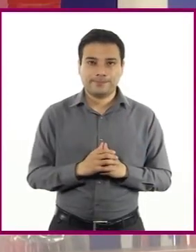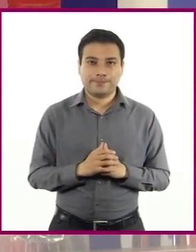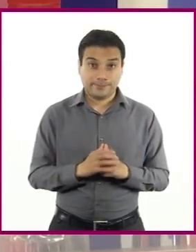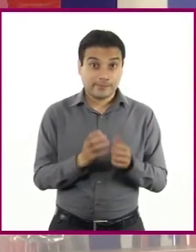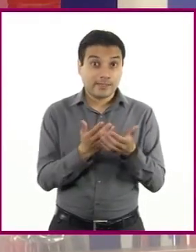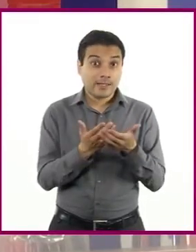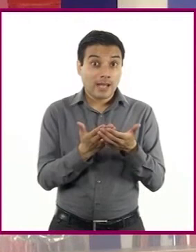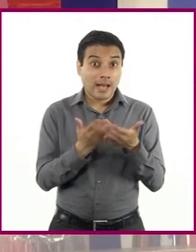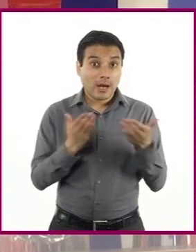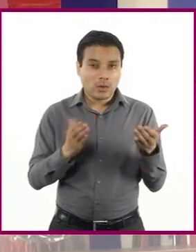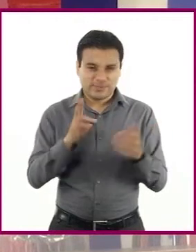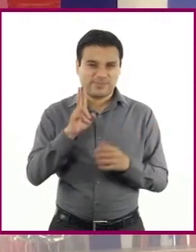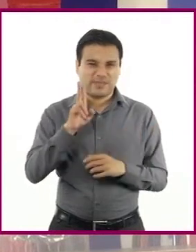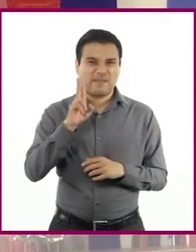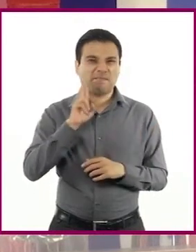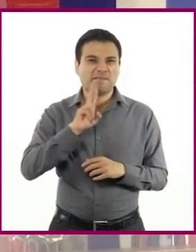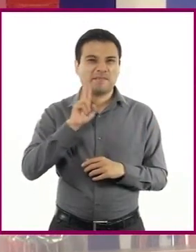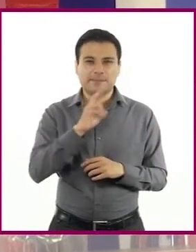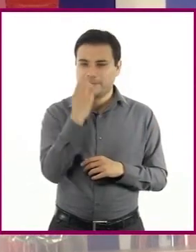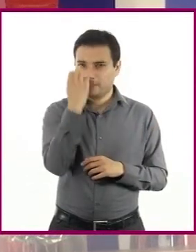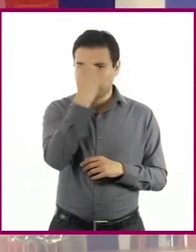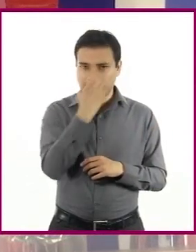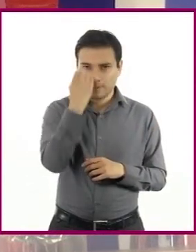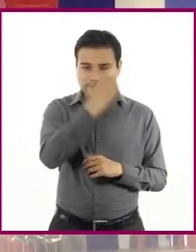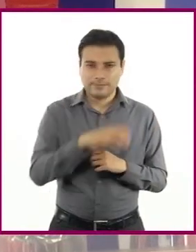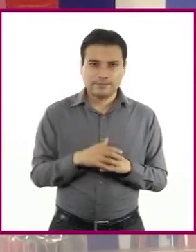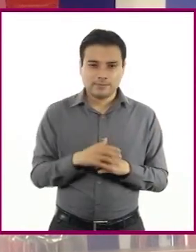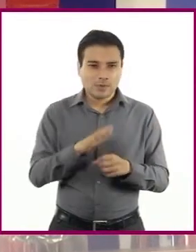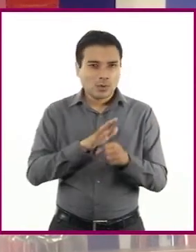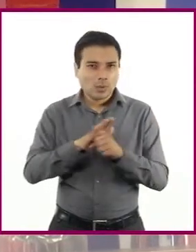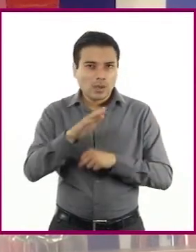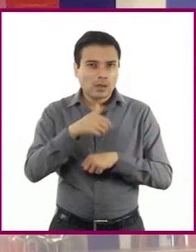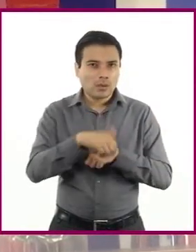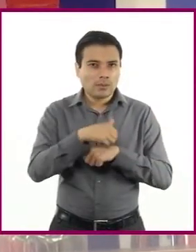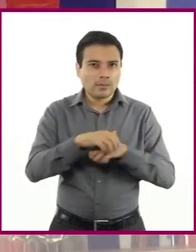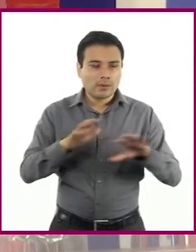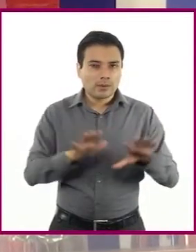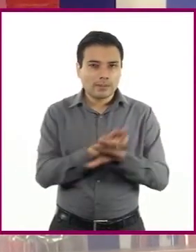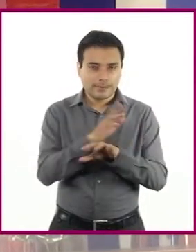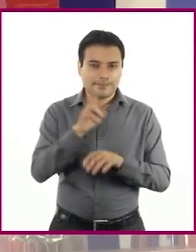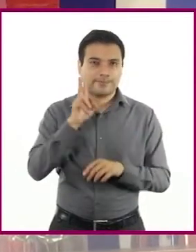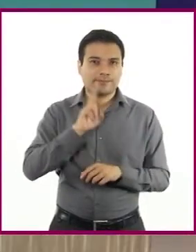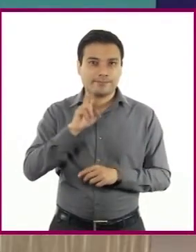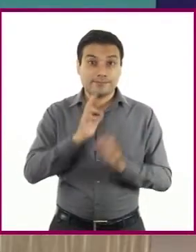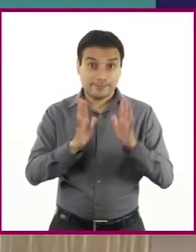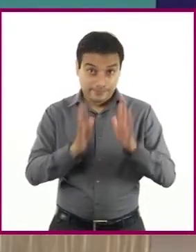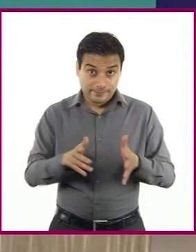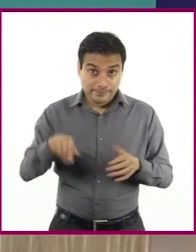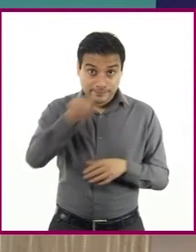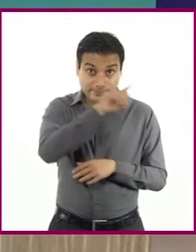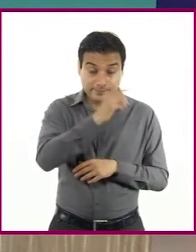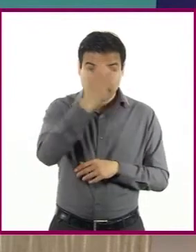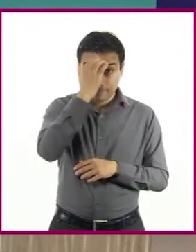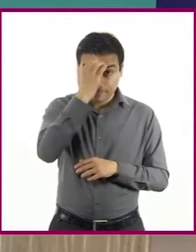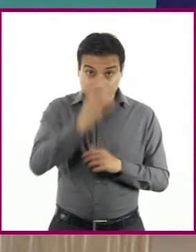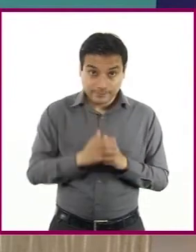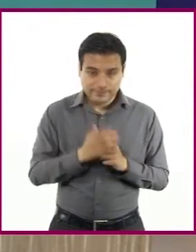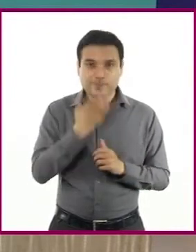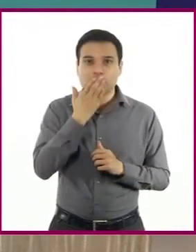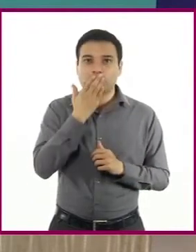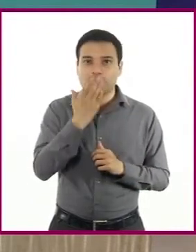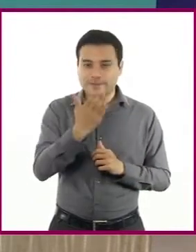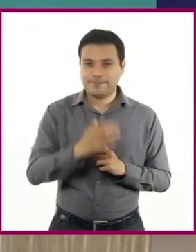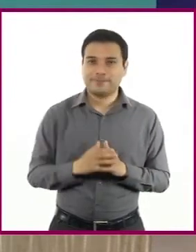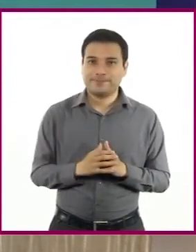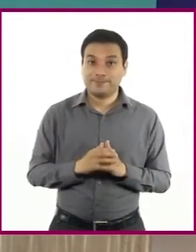Ahora verifiquemos qué elementos modificaron su número de oxidación. ¿Ya los detectaron? Bien hecho. Se